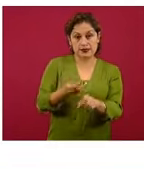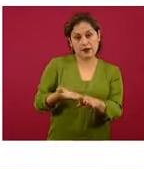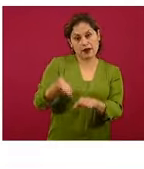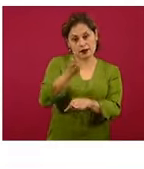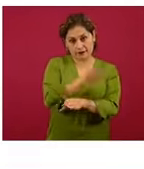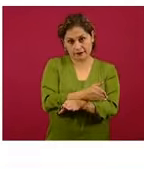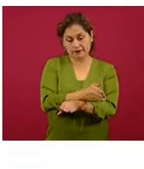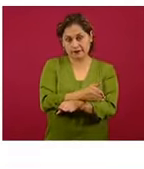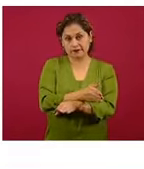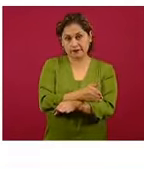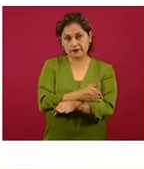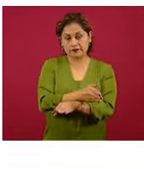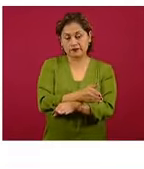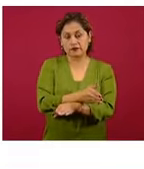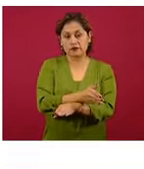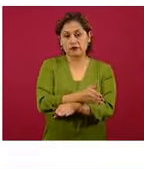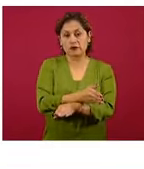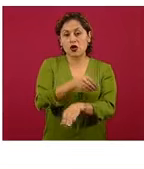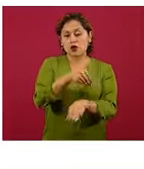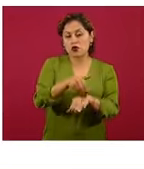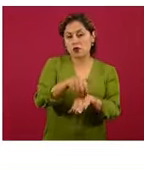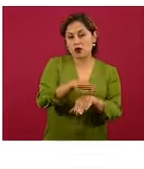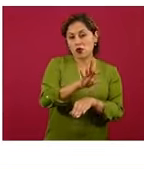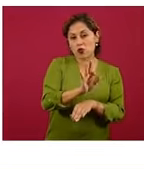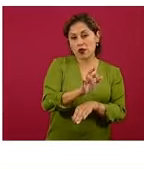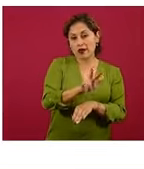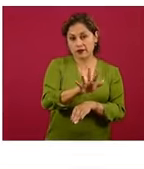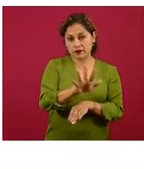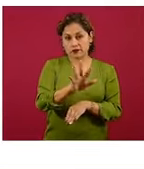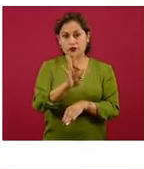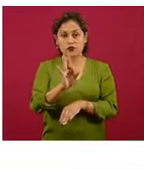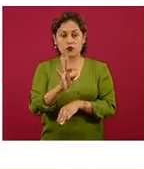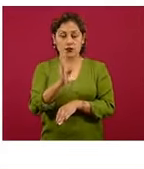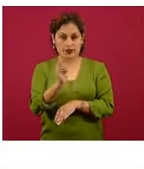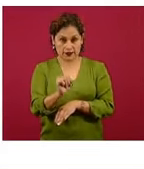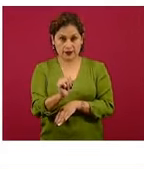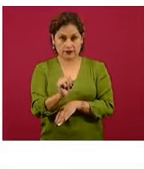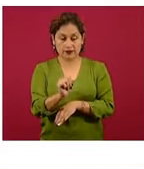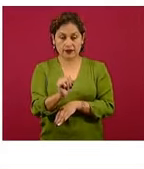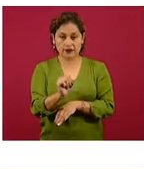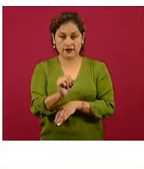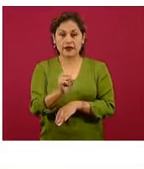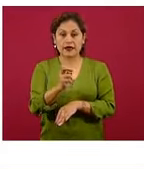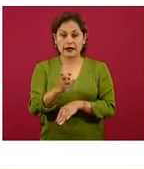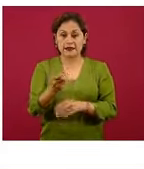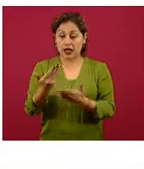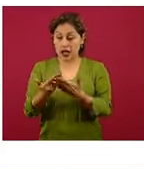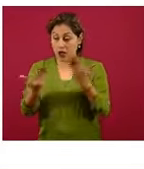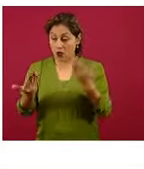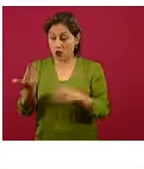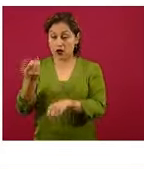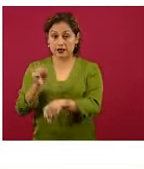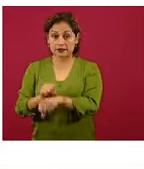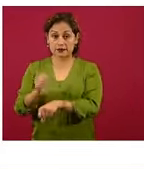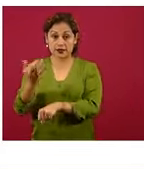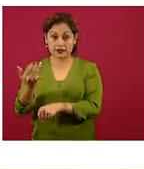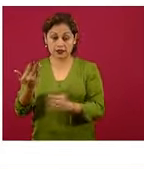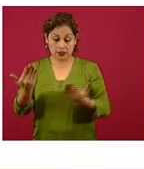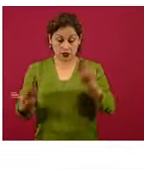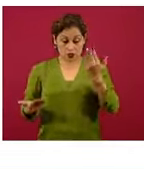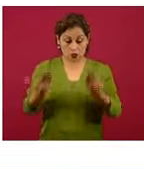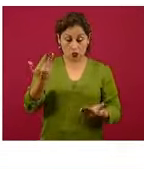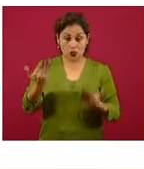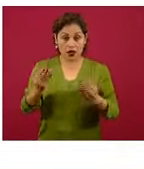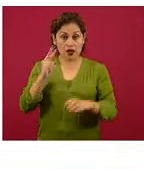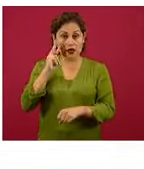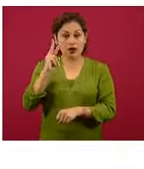aquel que se produjo entre la 48 y la 49, pero para efectos del cambio, entonces también tenemos un